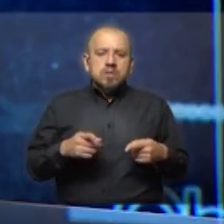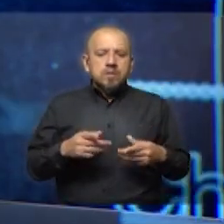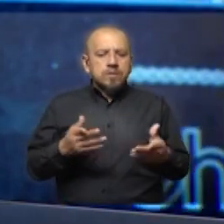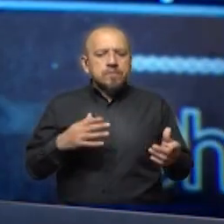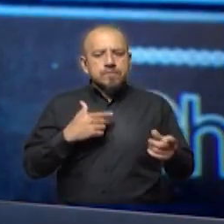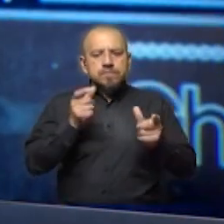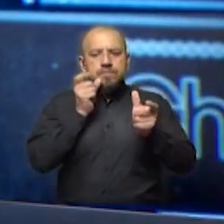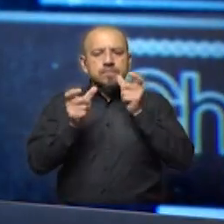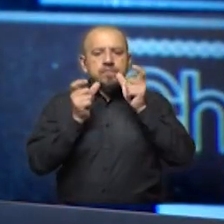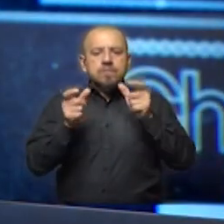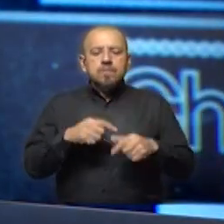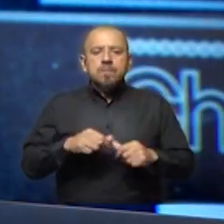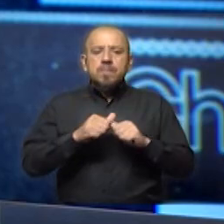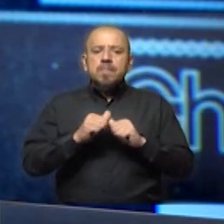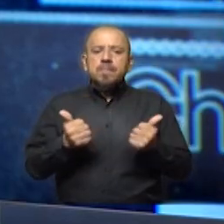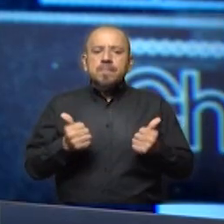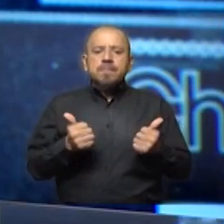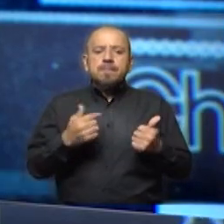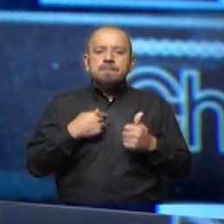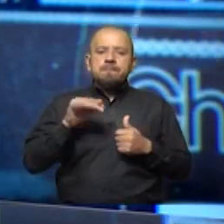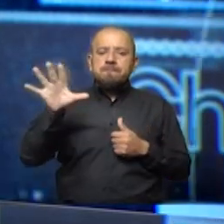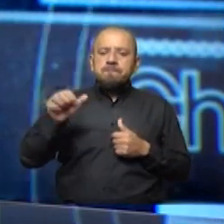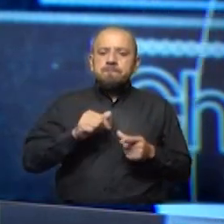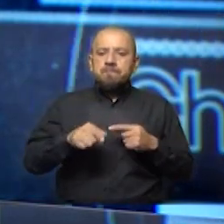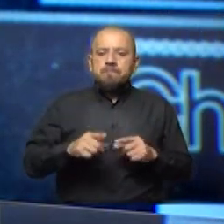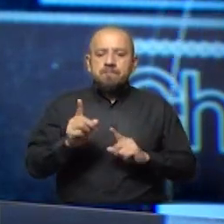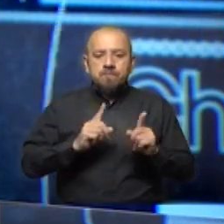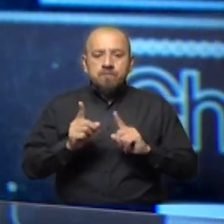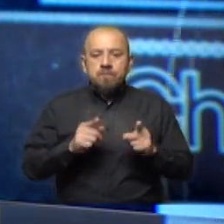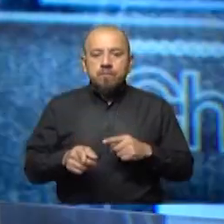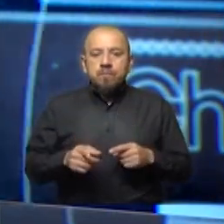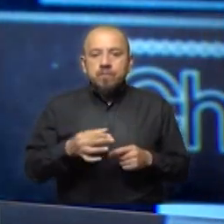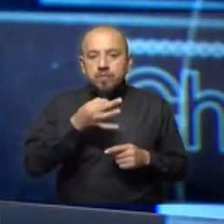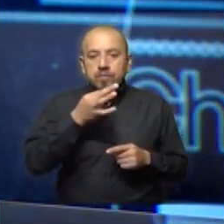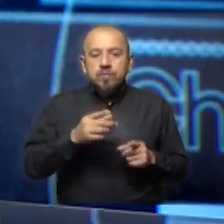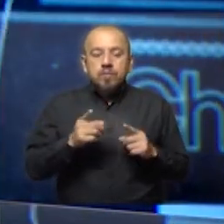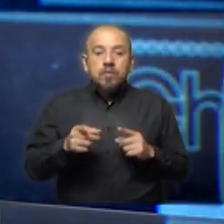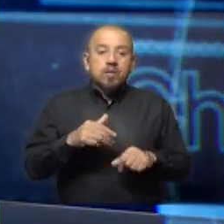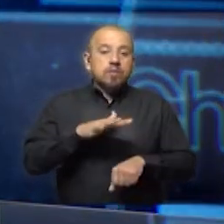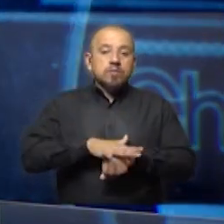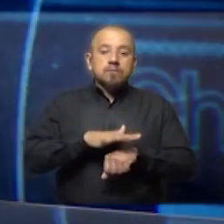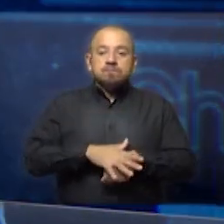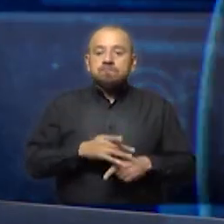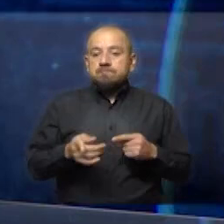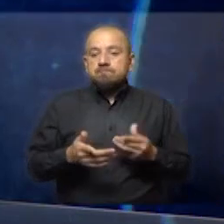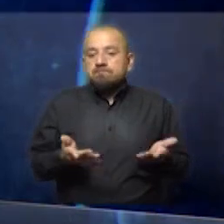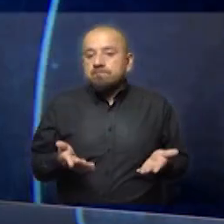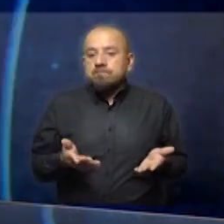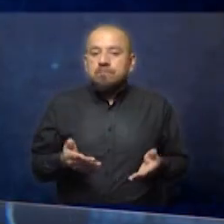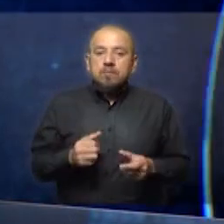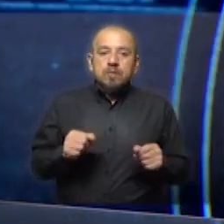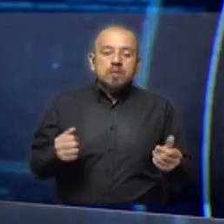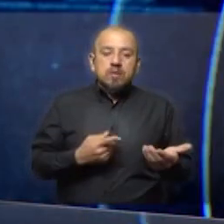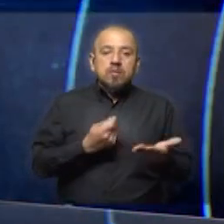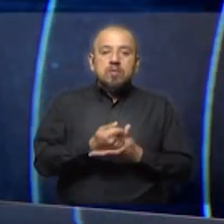argumentar sobre el divorcio yo traje a algunos no como dijo Ana una época nefasta no no podíamos ni